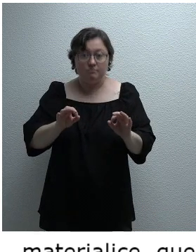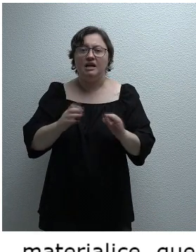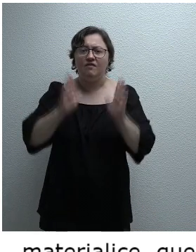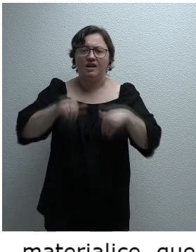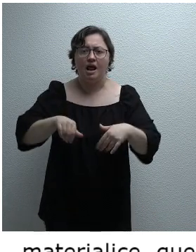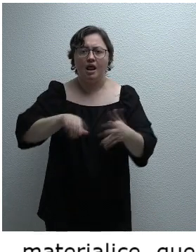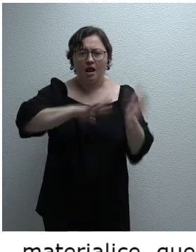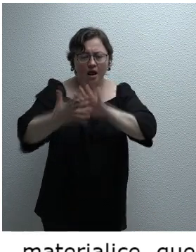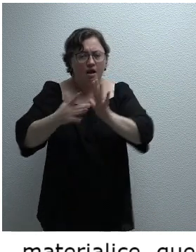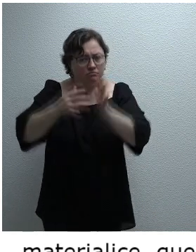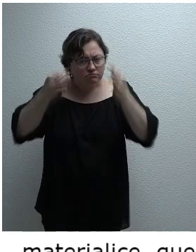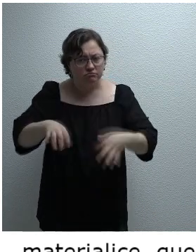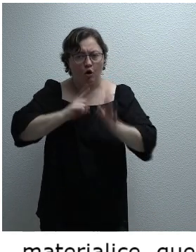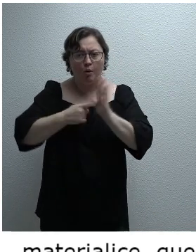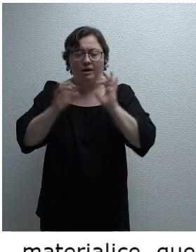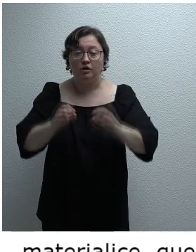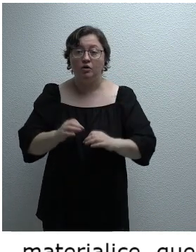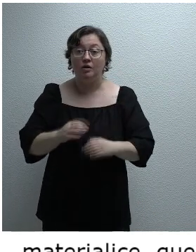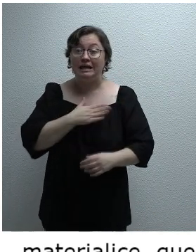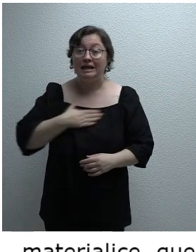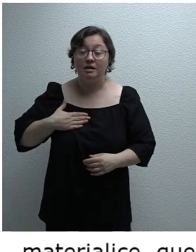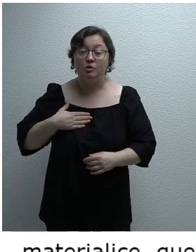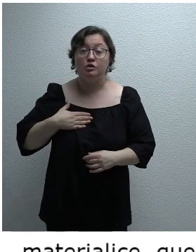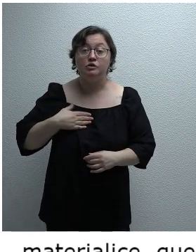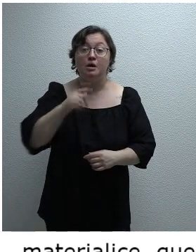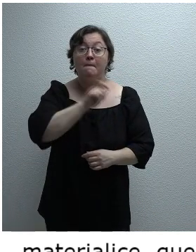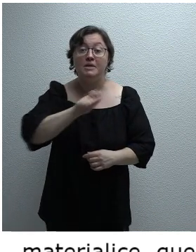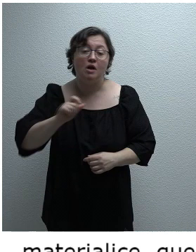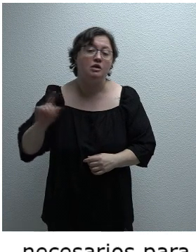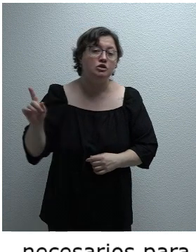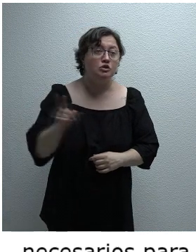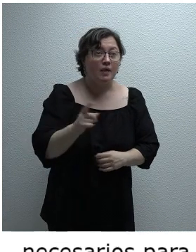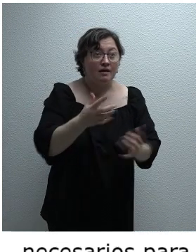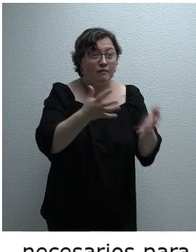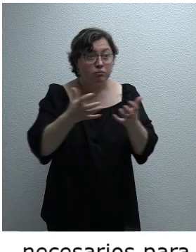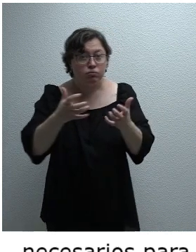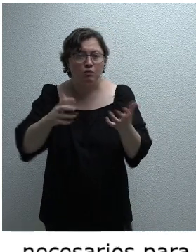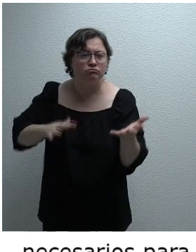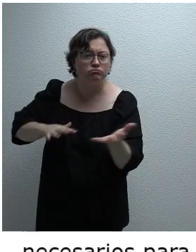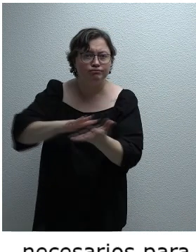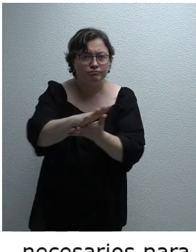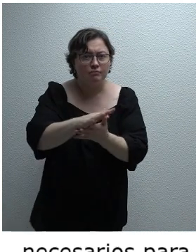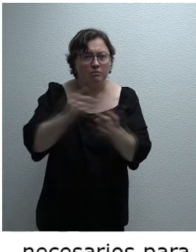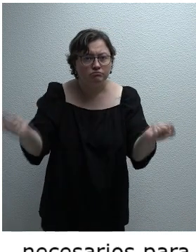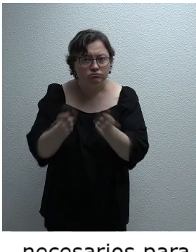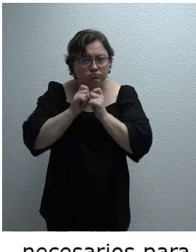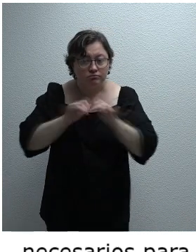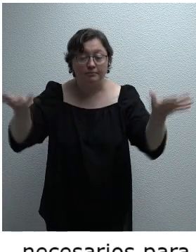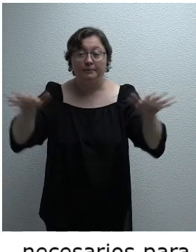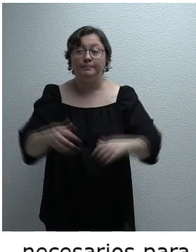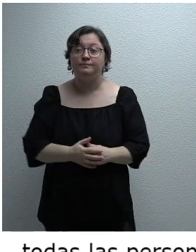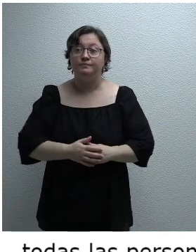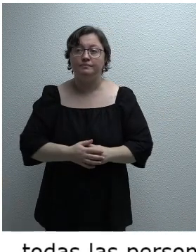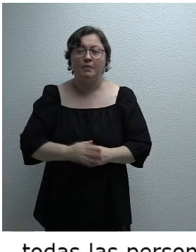manera íntegra. Deseamos que llegue a todas las personas que puedan beneficiarse de ella. Si bien